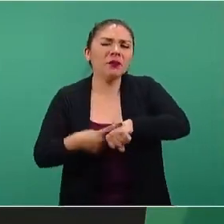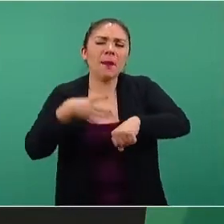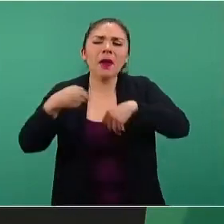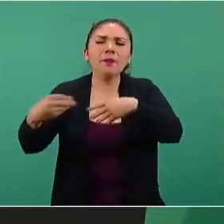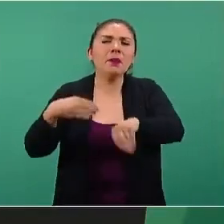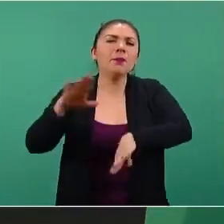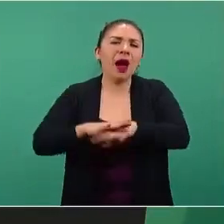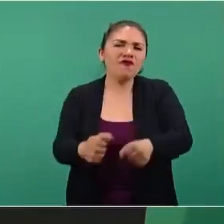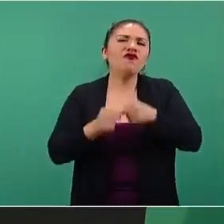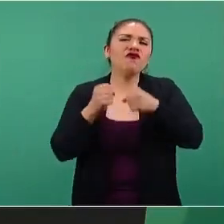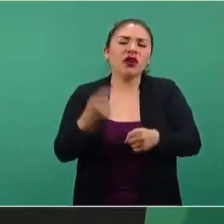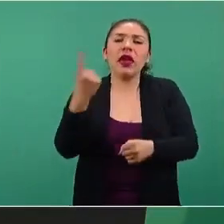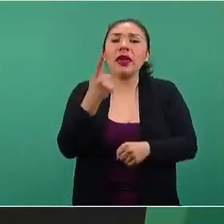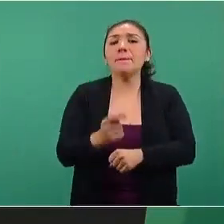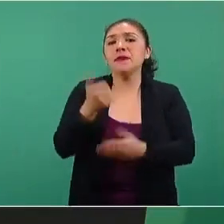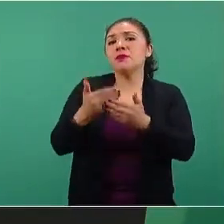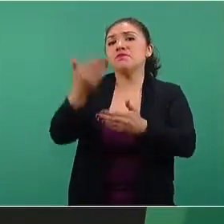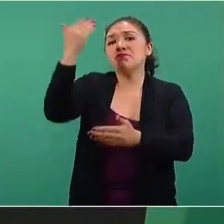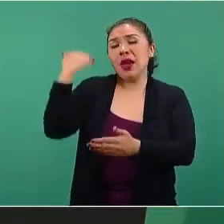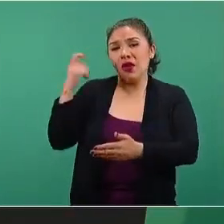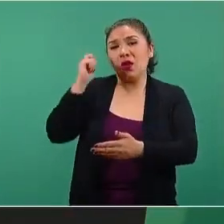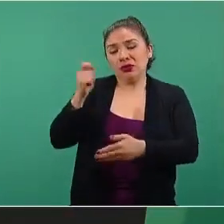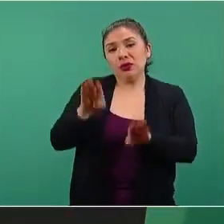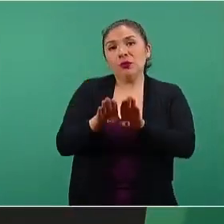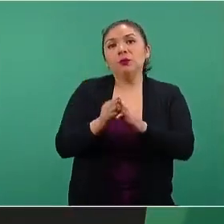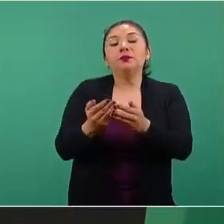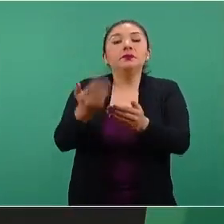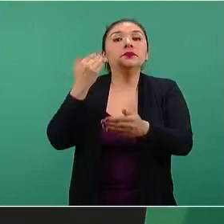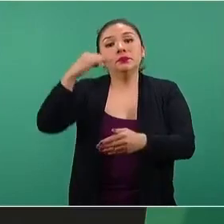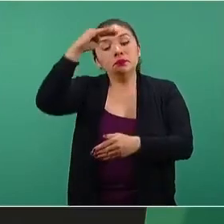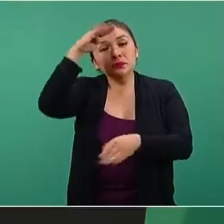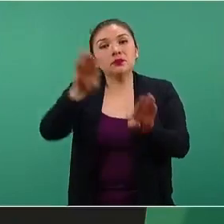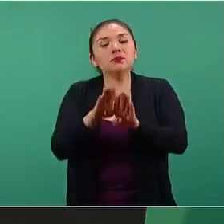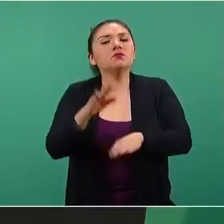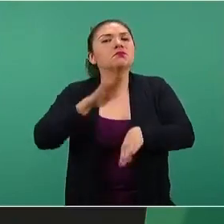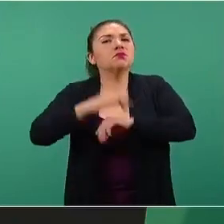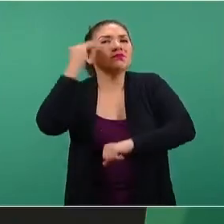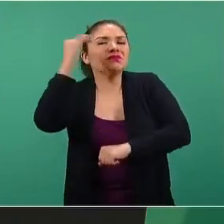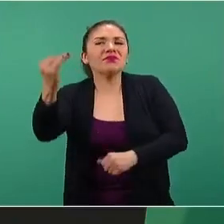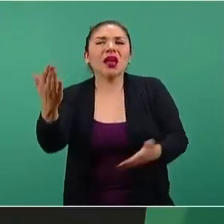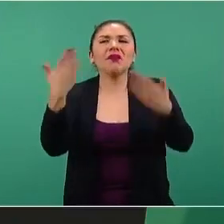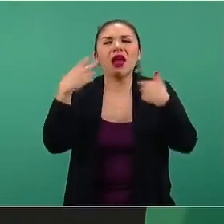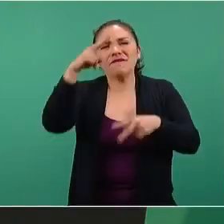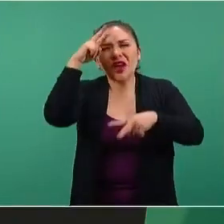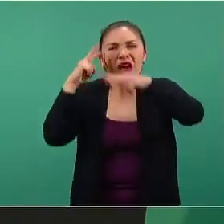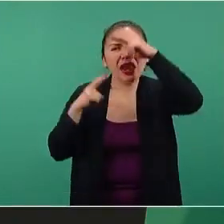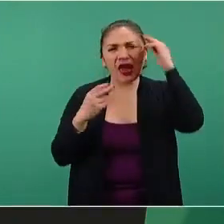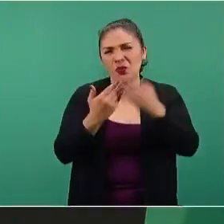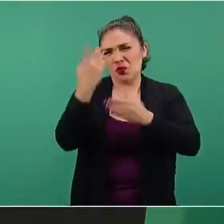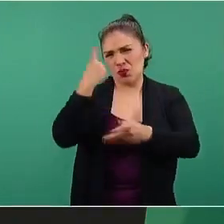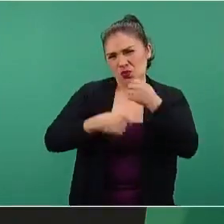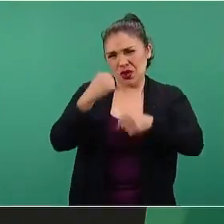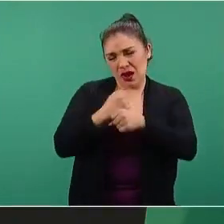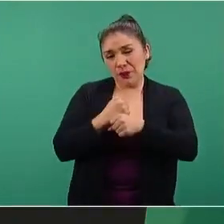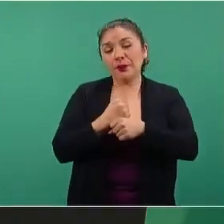ola que a nosotros nos tomó más en el verano del año